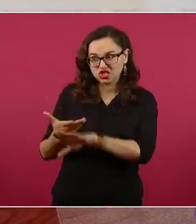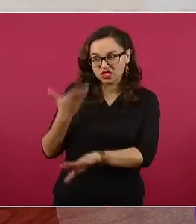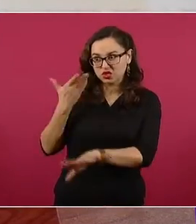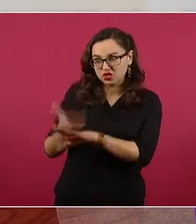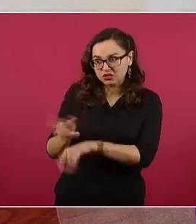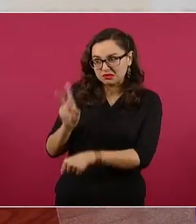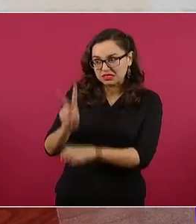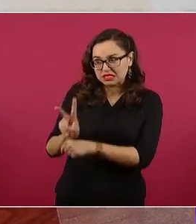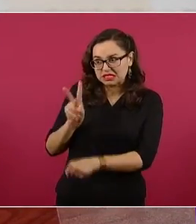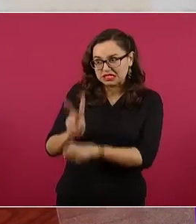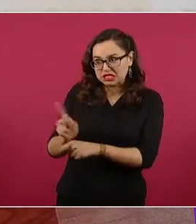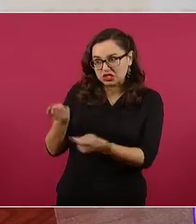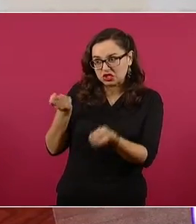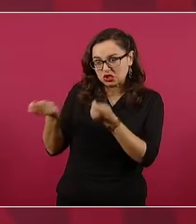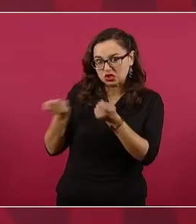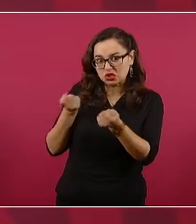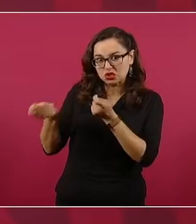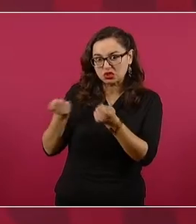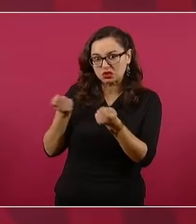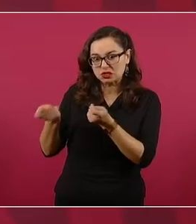a ese al que hay que tener así,